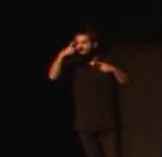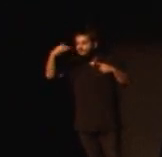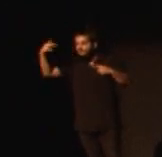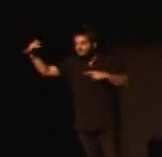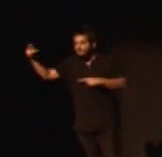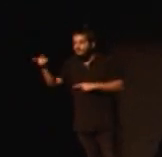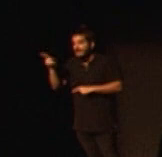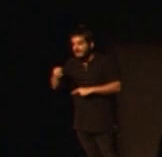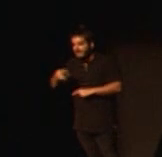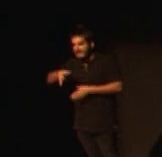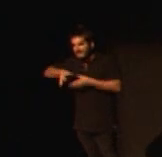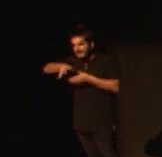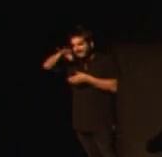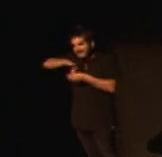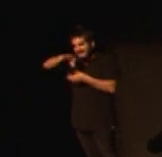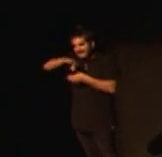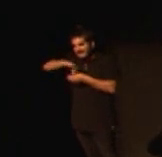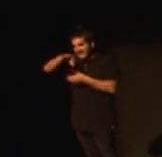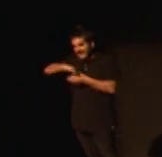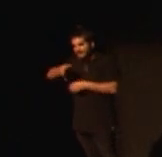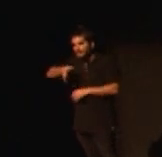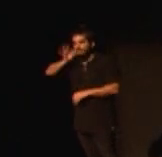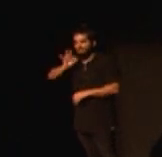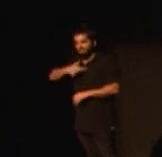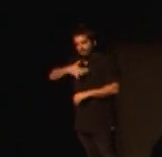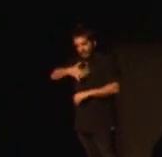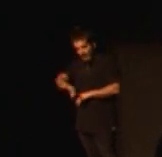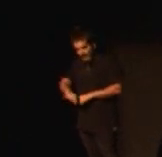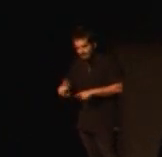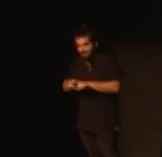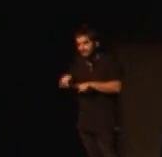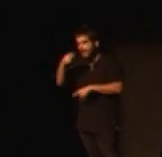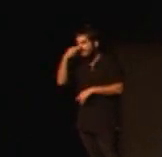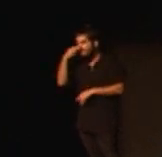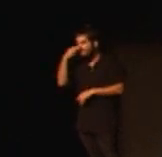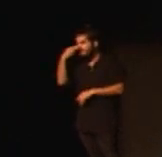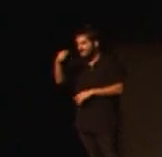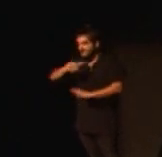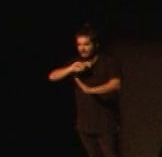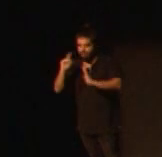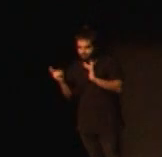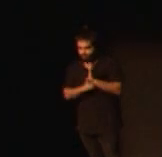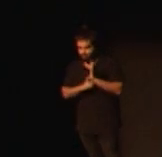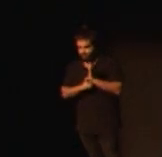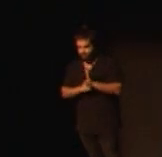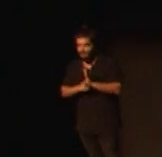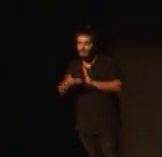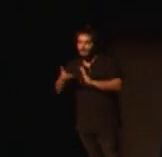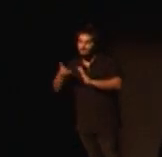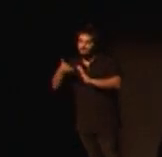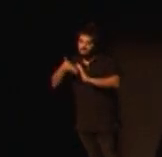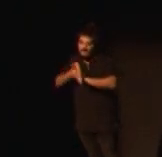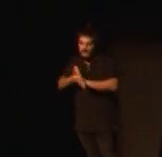los invitamos a que toquen réplicas de arcos de los siglos XII y XIII encontrados en Sillasa, la antigua Cieza